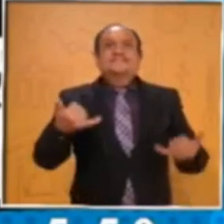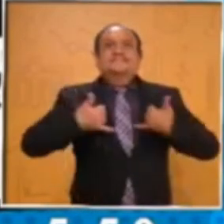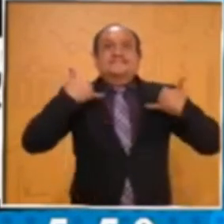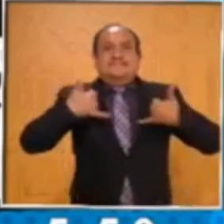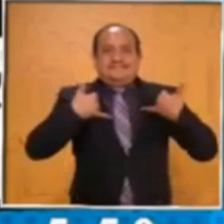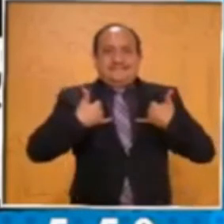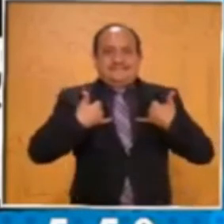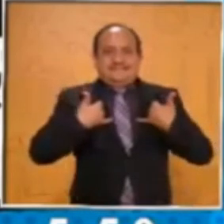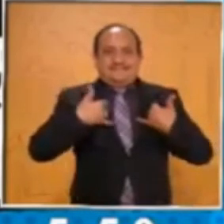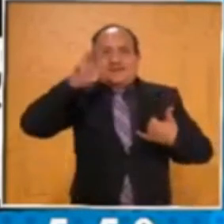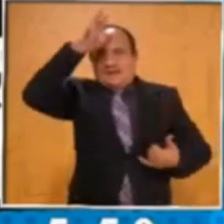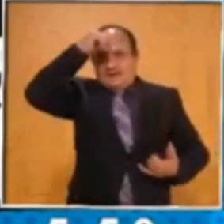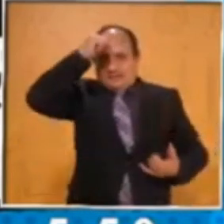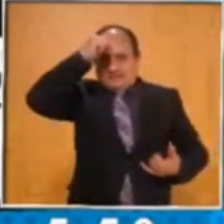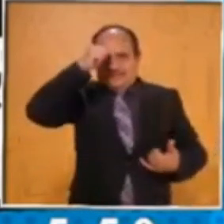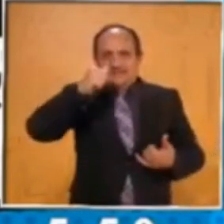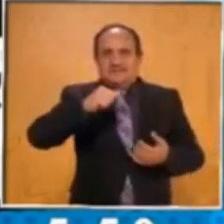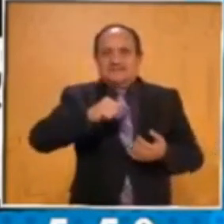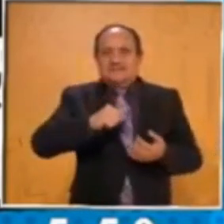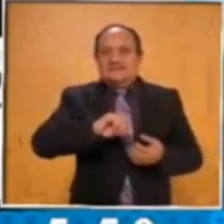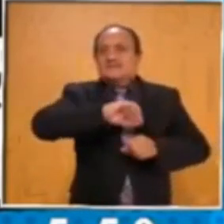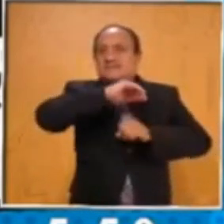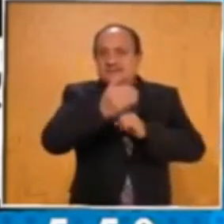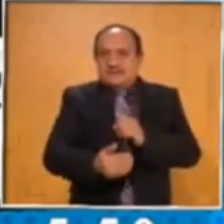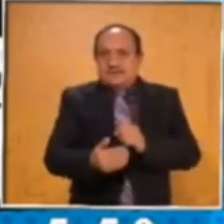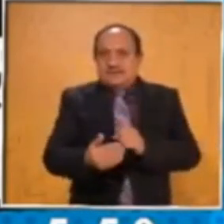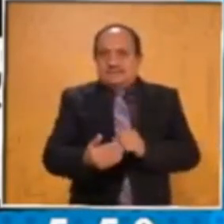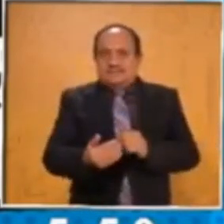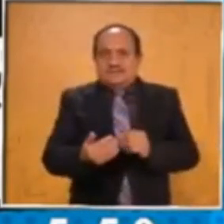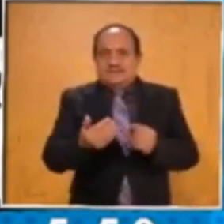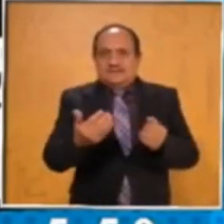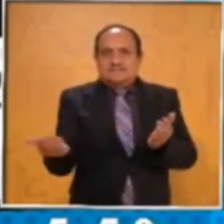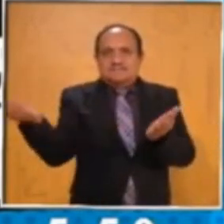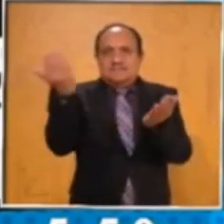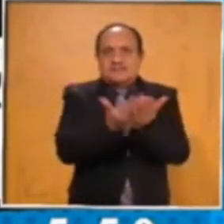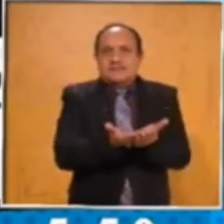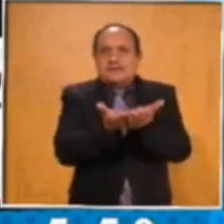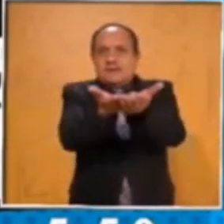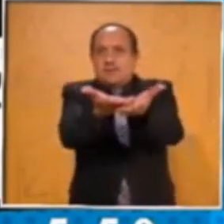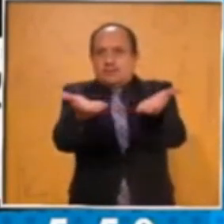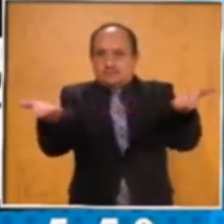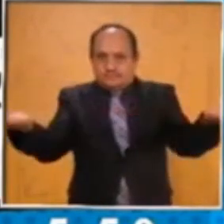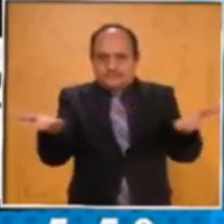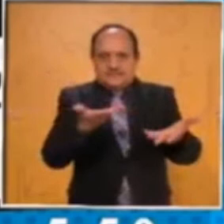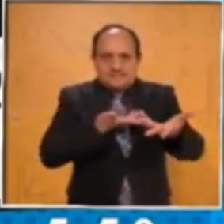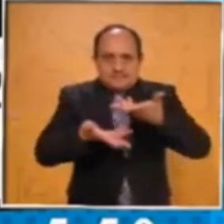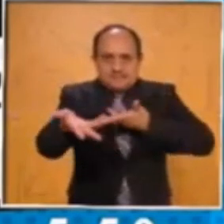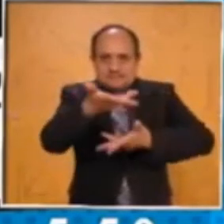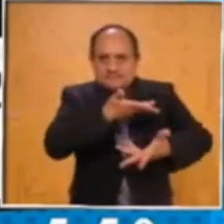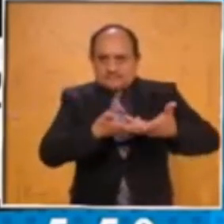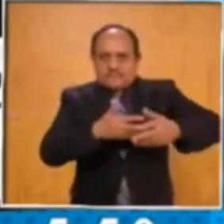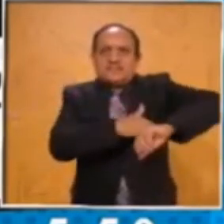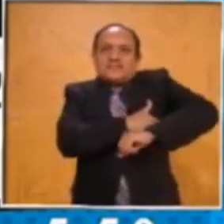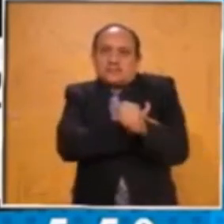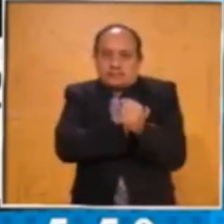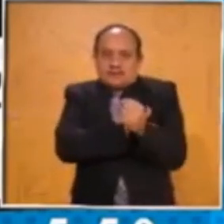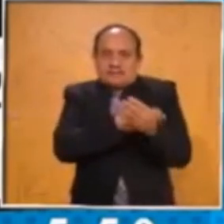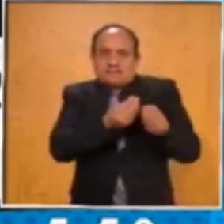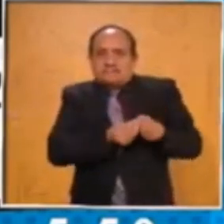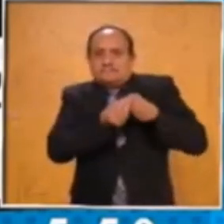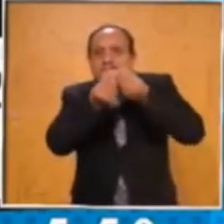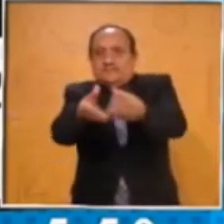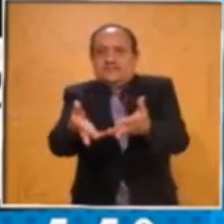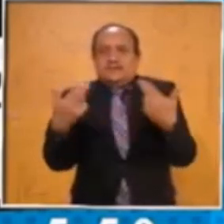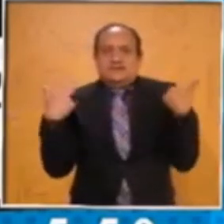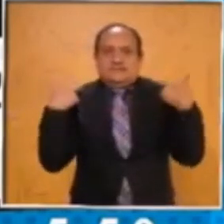Jóvenes, no olvides al terminar, compartir el cómic con tu familia. Guárdalo bien para que lo entregues a tu